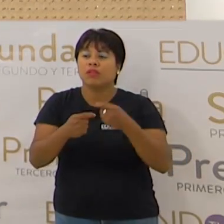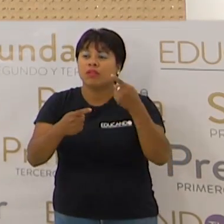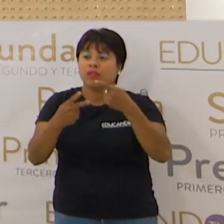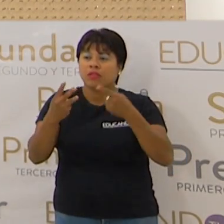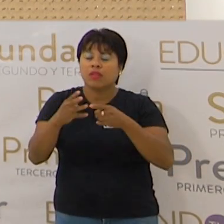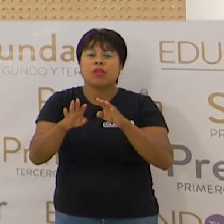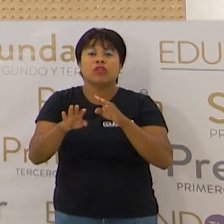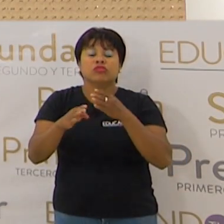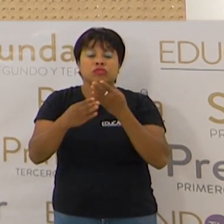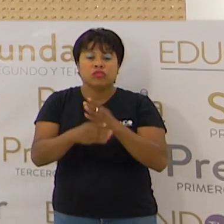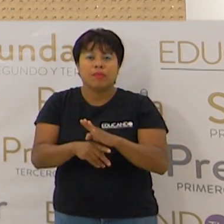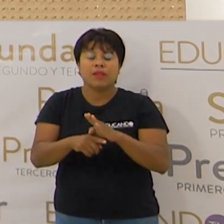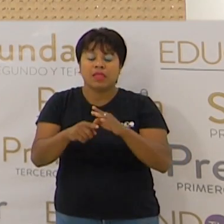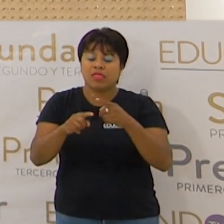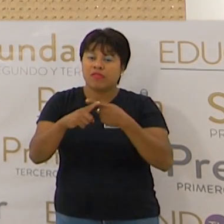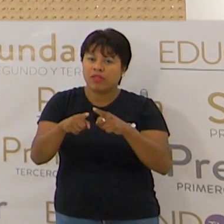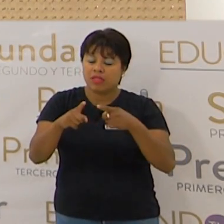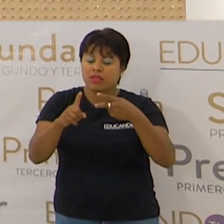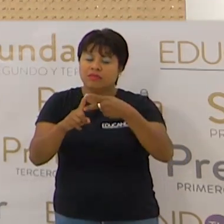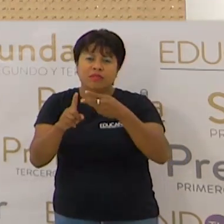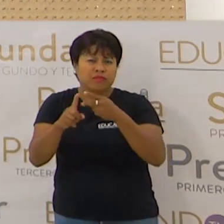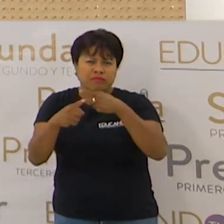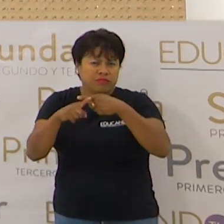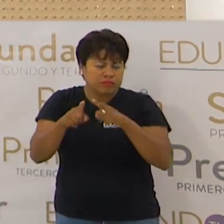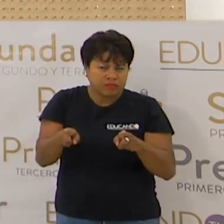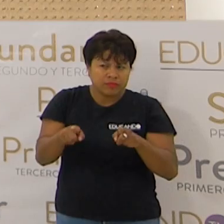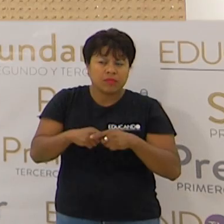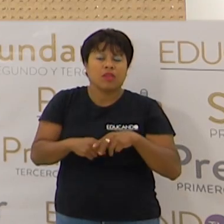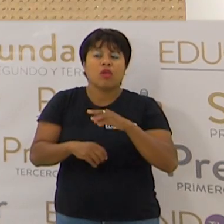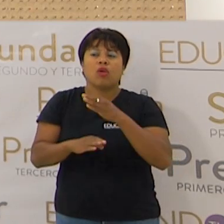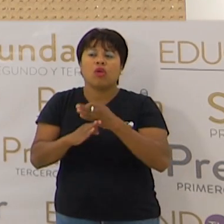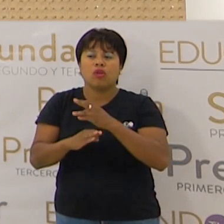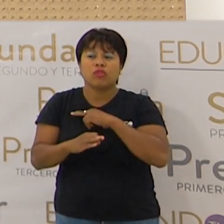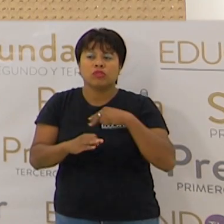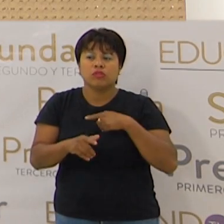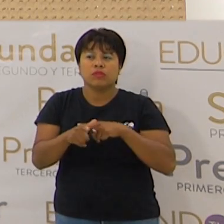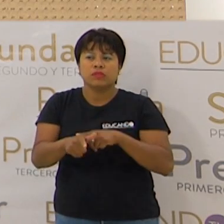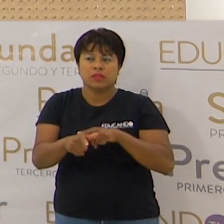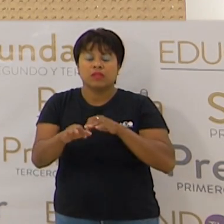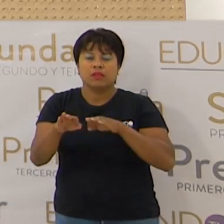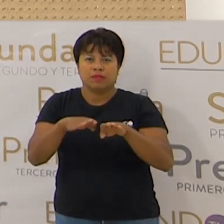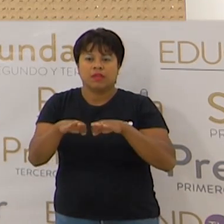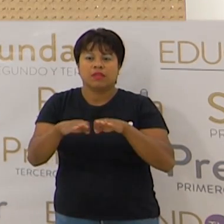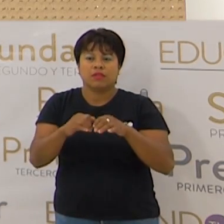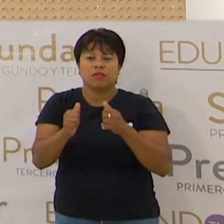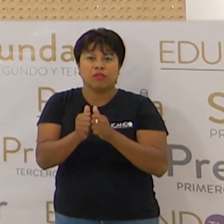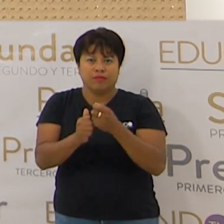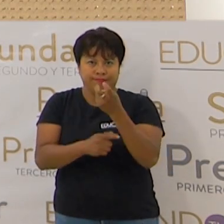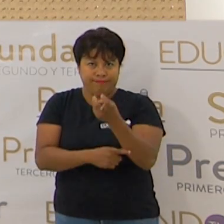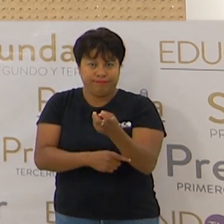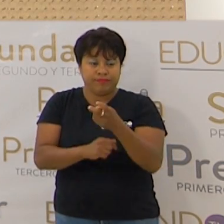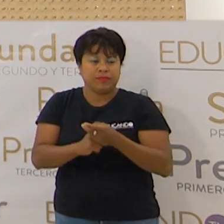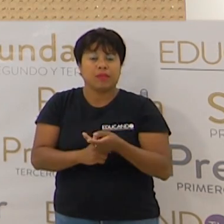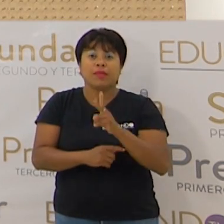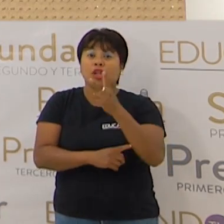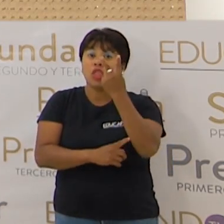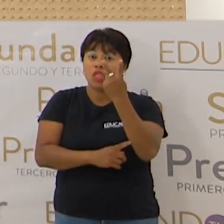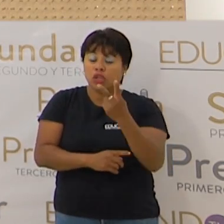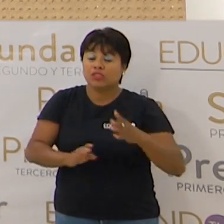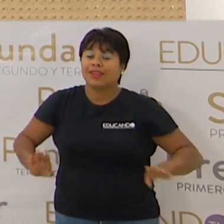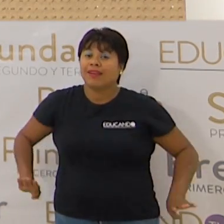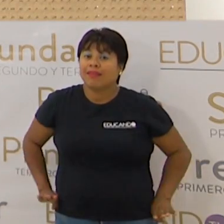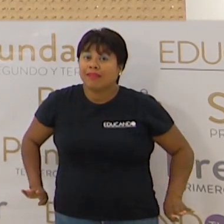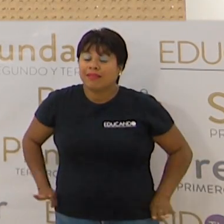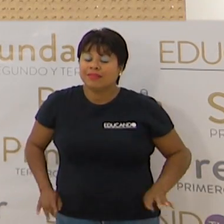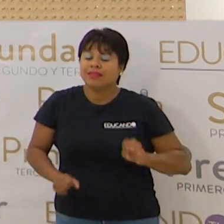de cuadriláteros. ¿Lo recuerdas? Pues fíjate que hoy vamos a seguir trabajando con cuadriláteros, pero con dos